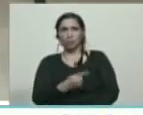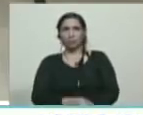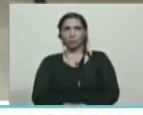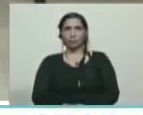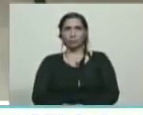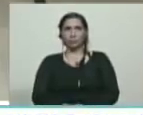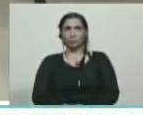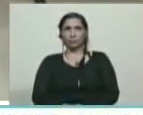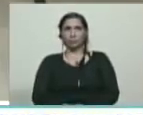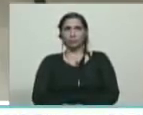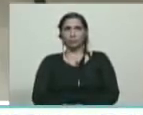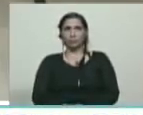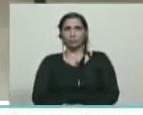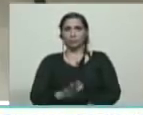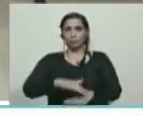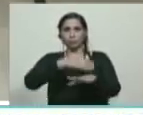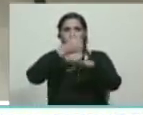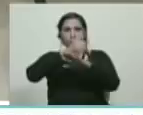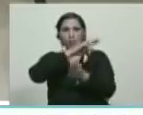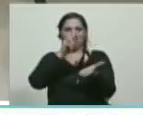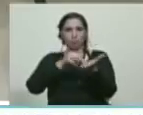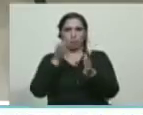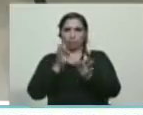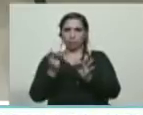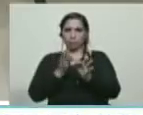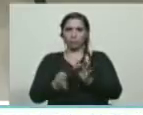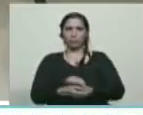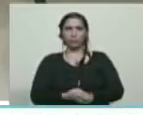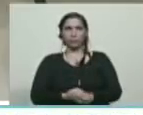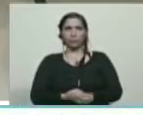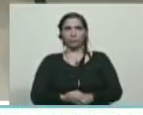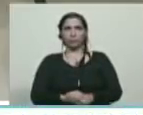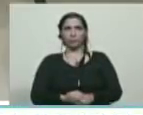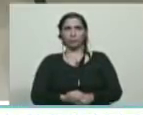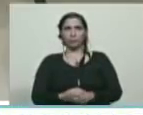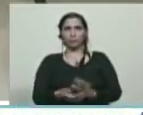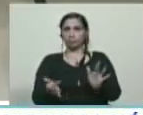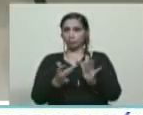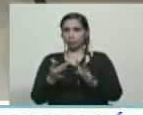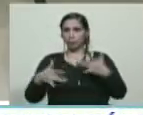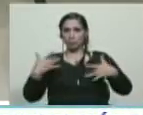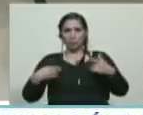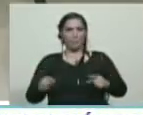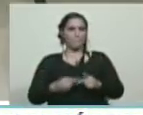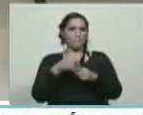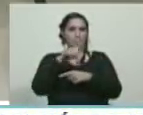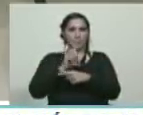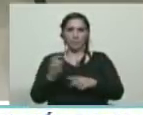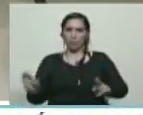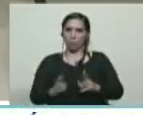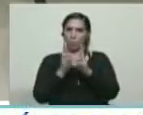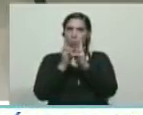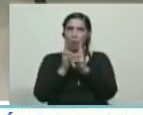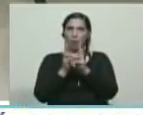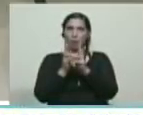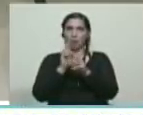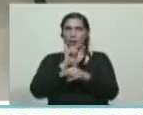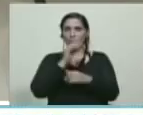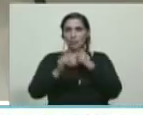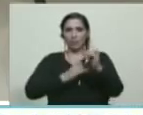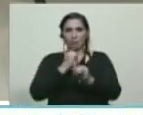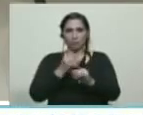Jocelyn Ramírez, superintendente nacional de criptoactivos y actividades conexas durante el primer encuentro internacional de criptoactivos.